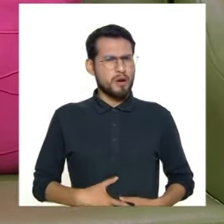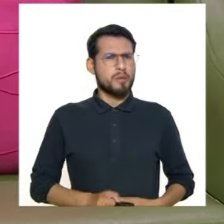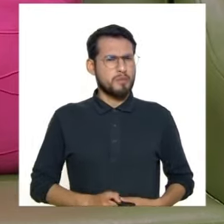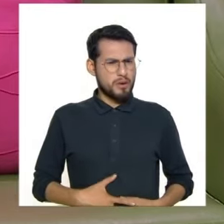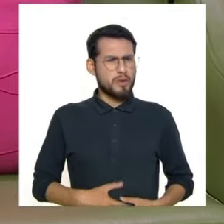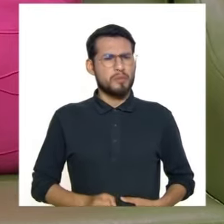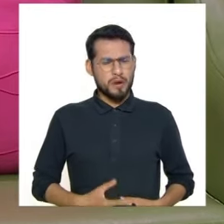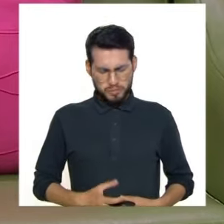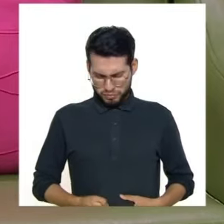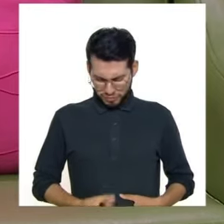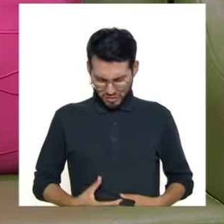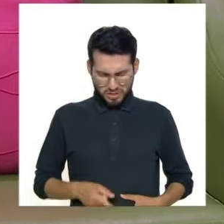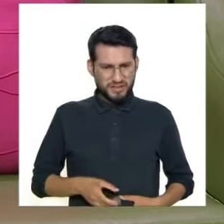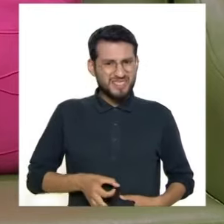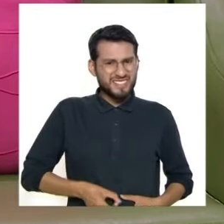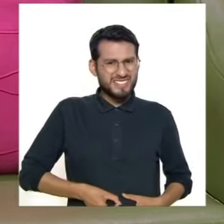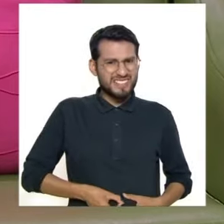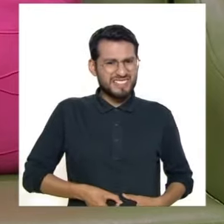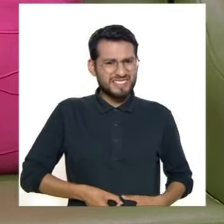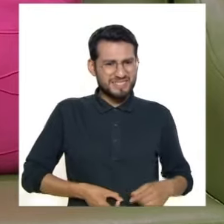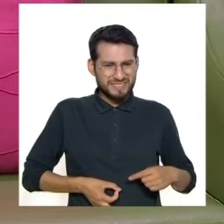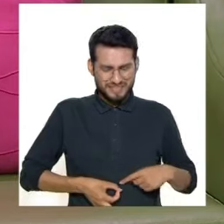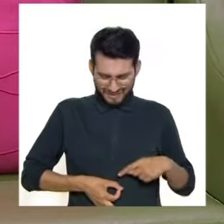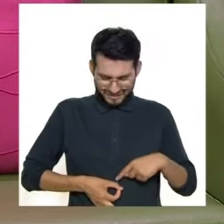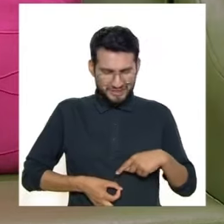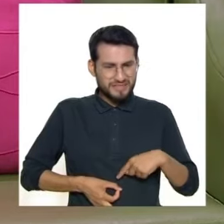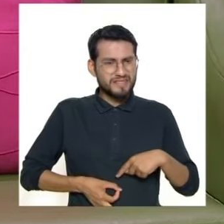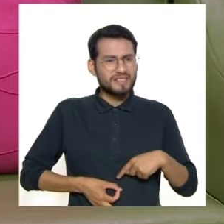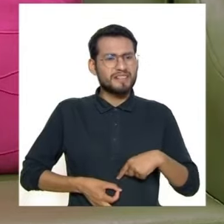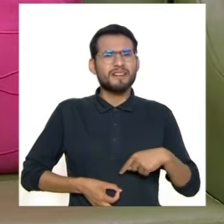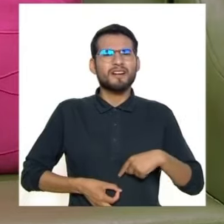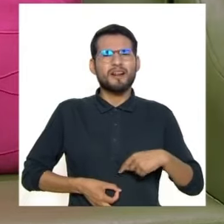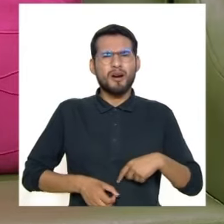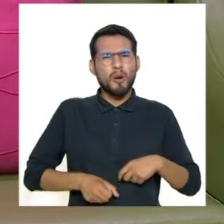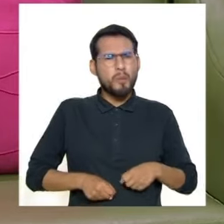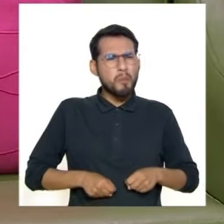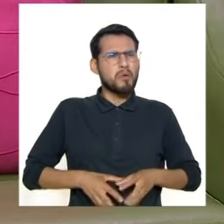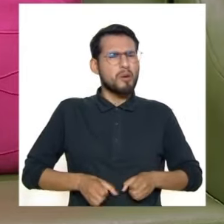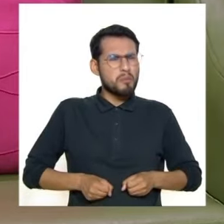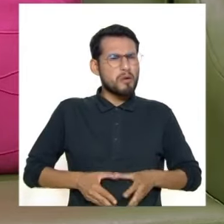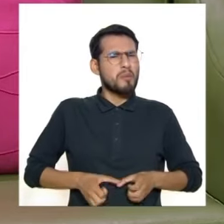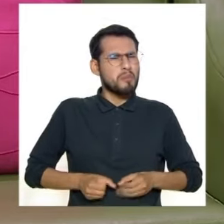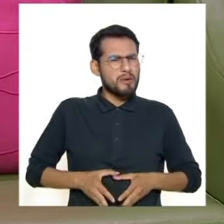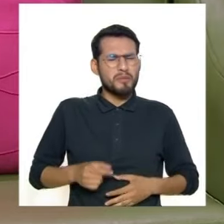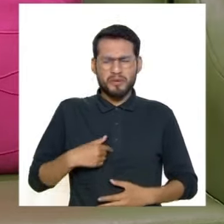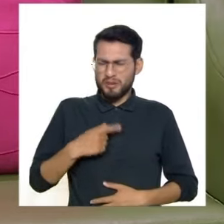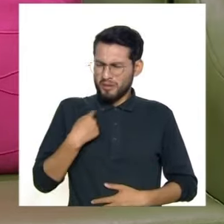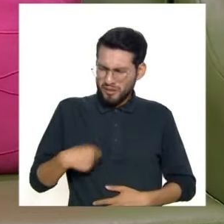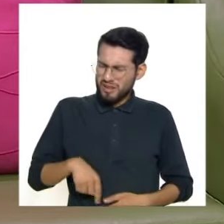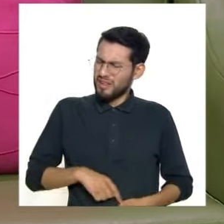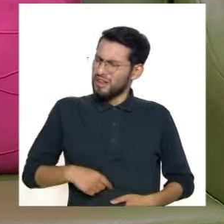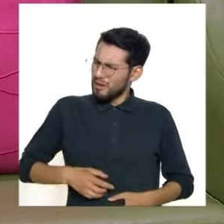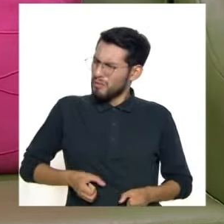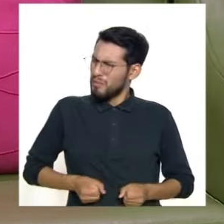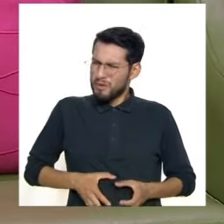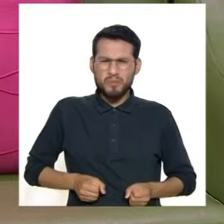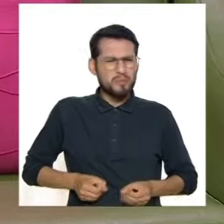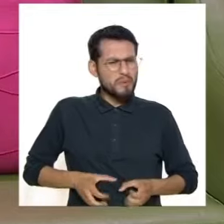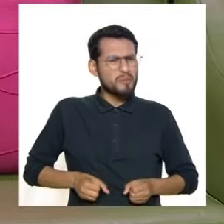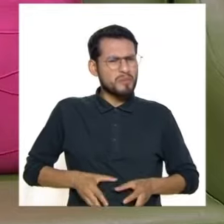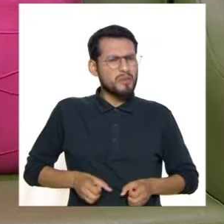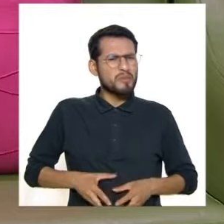este como que le pued decir extrema no eh Como impacto así pero rápido rápido me me me me está